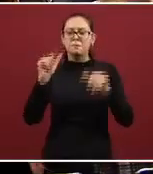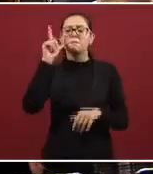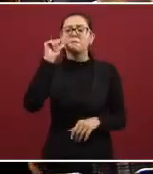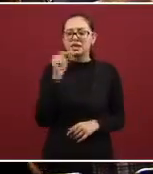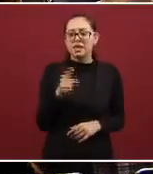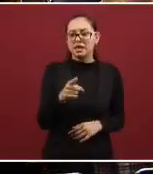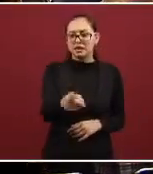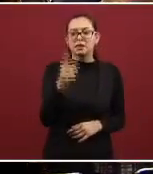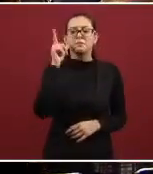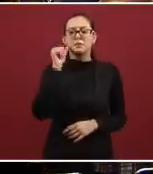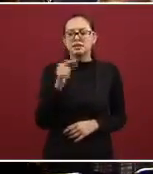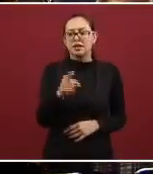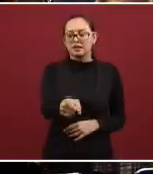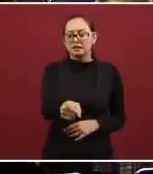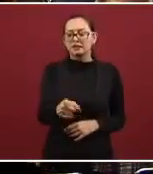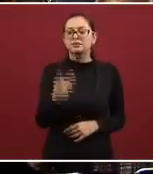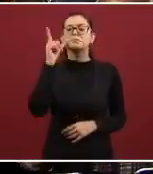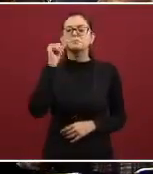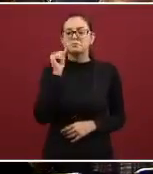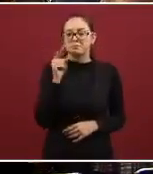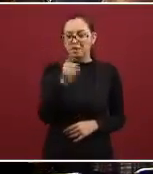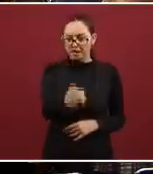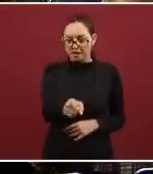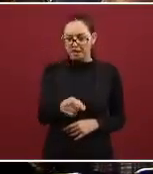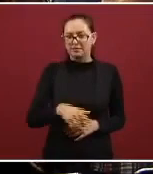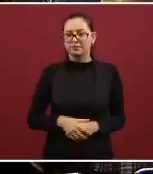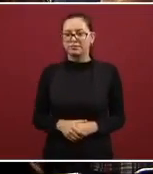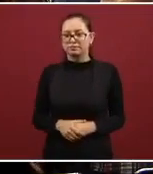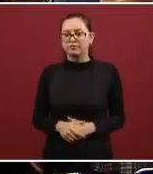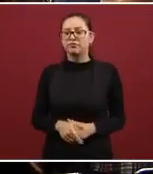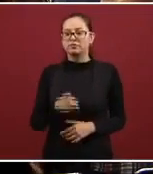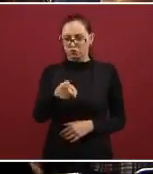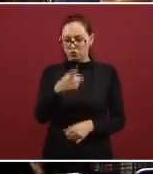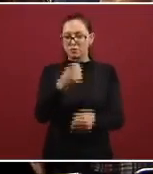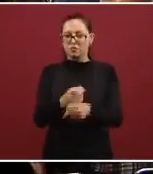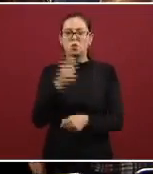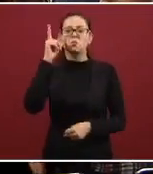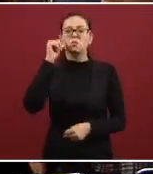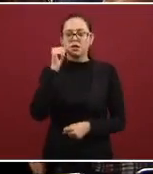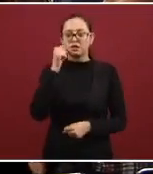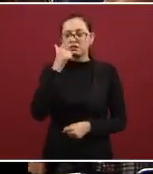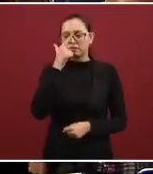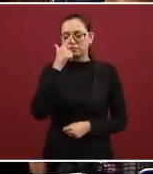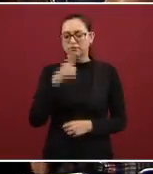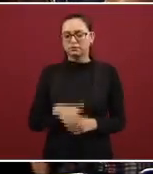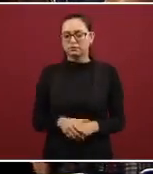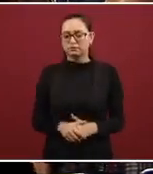mañana, la mañana, la mañana no primero. ¿La segunda ya no se podría?